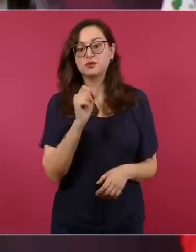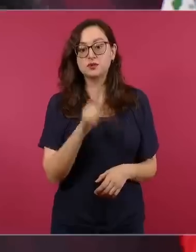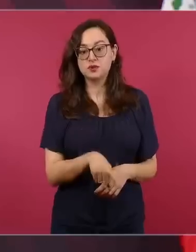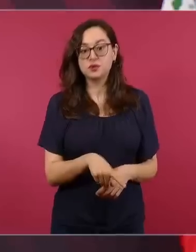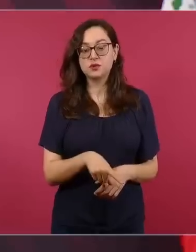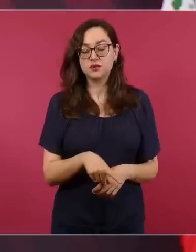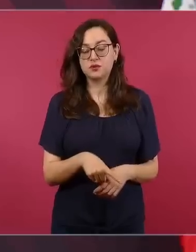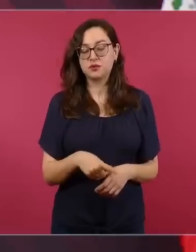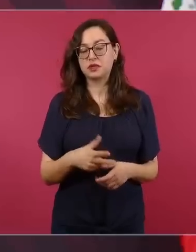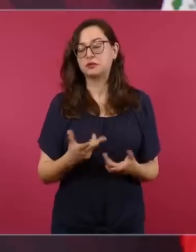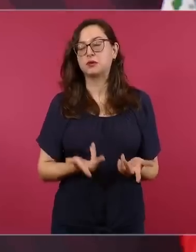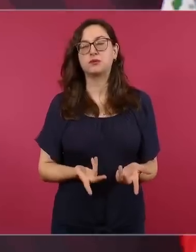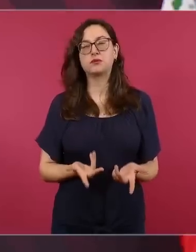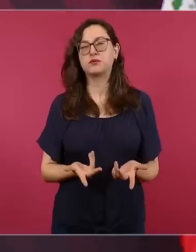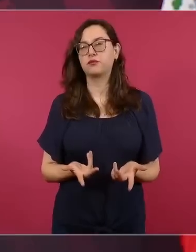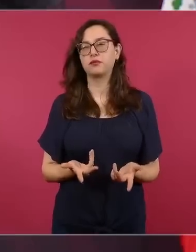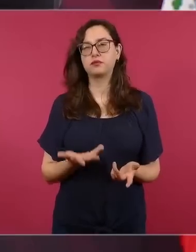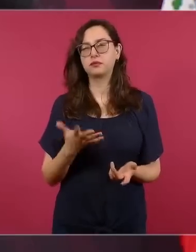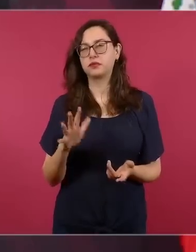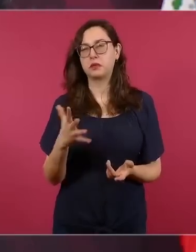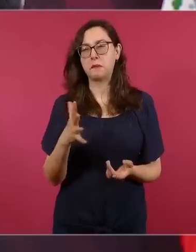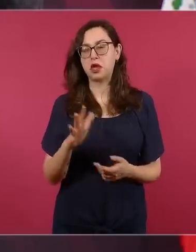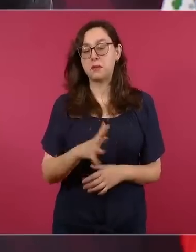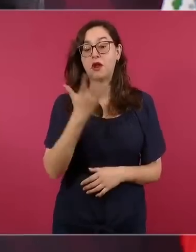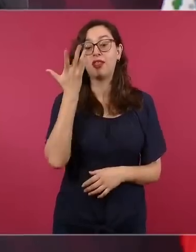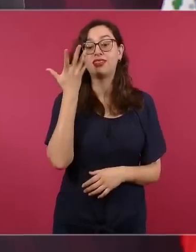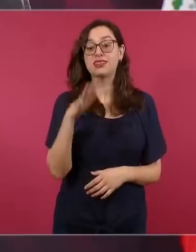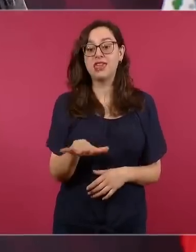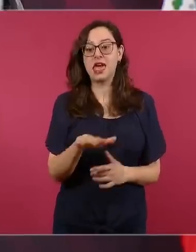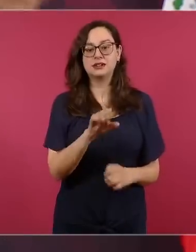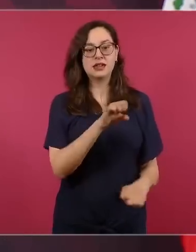porque habían como 10